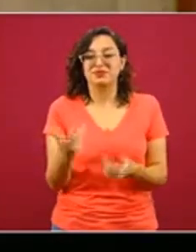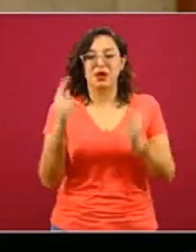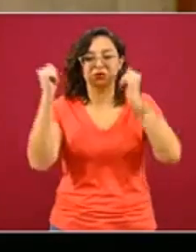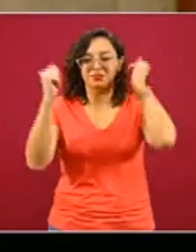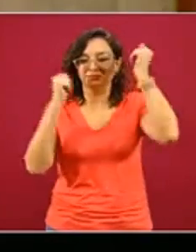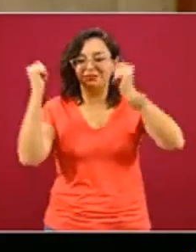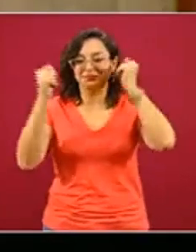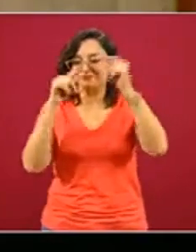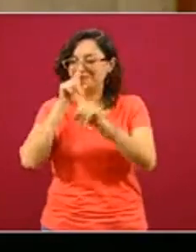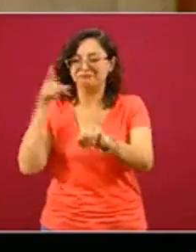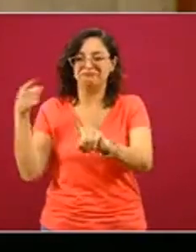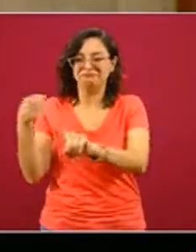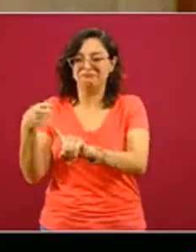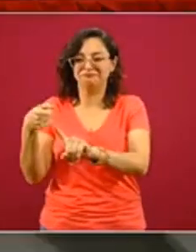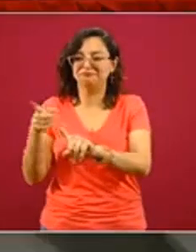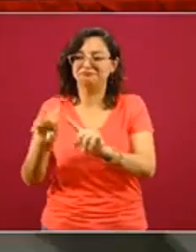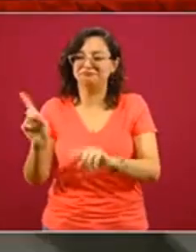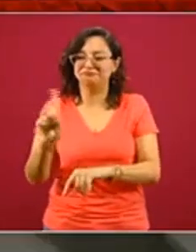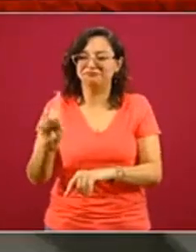Bueno, gracias. Con mucho gusto.